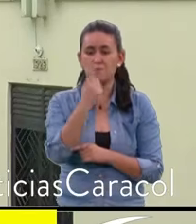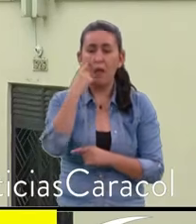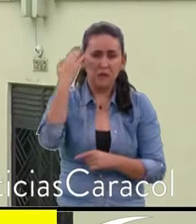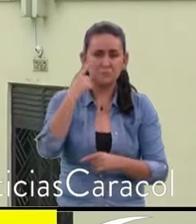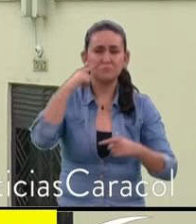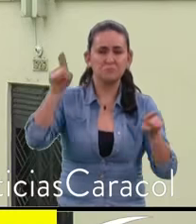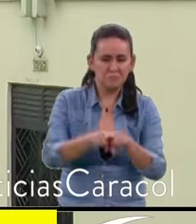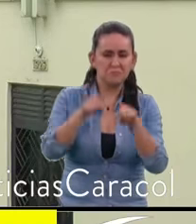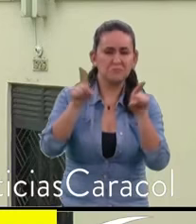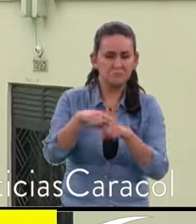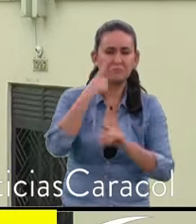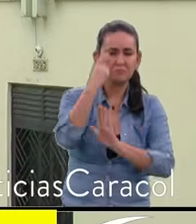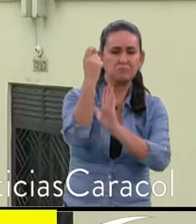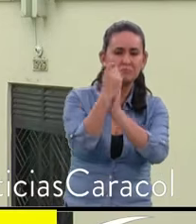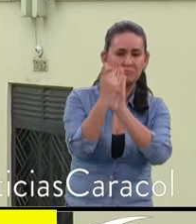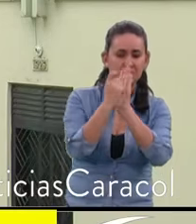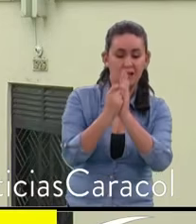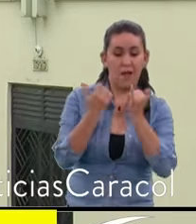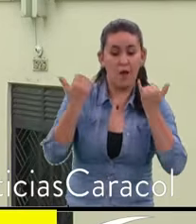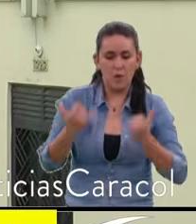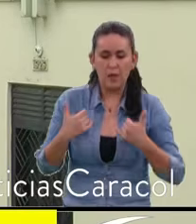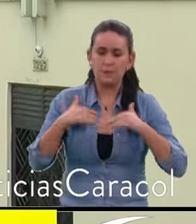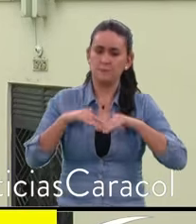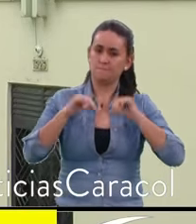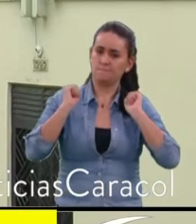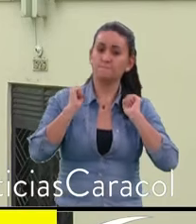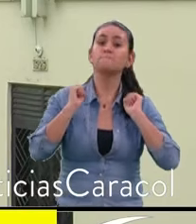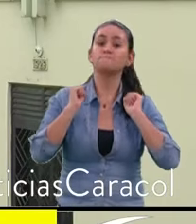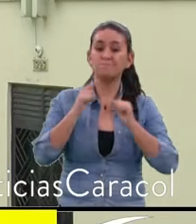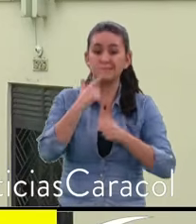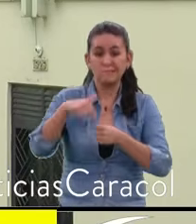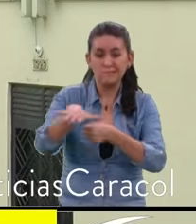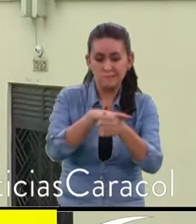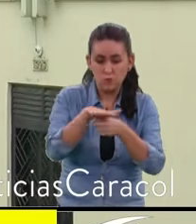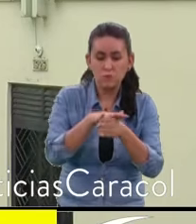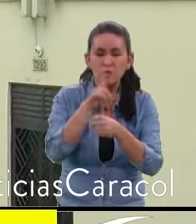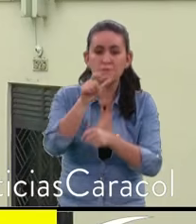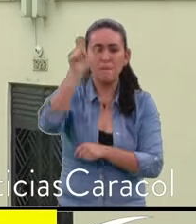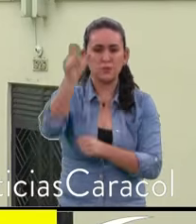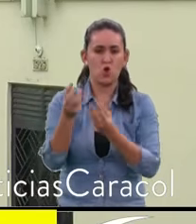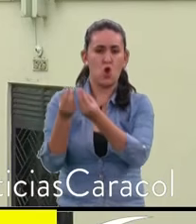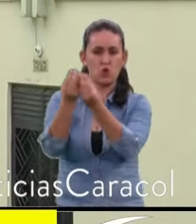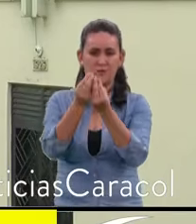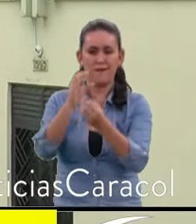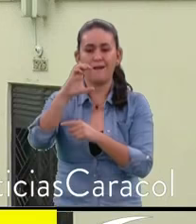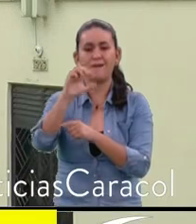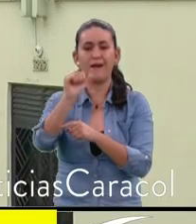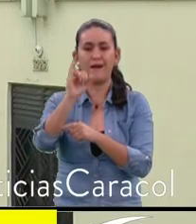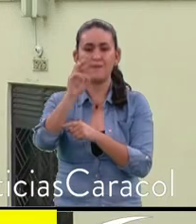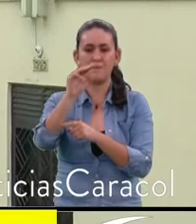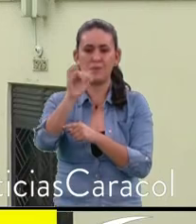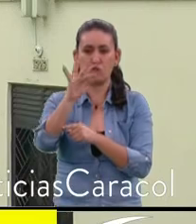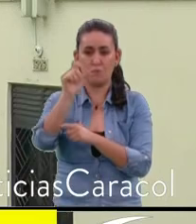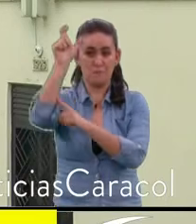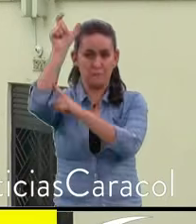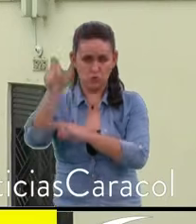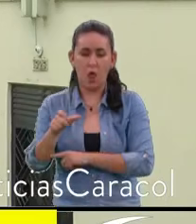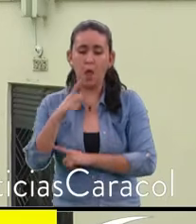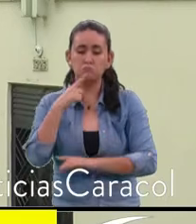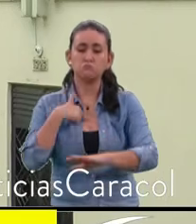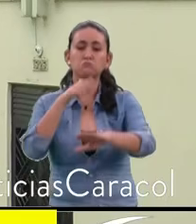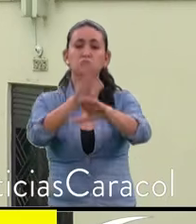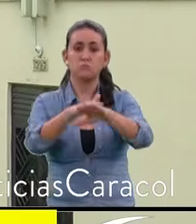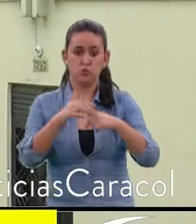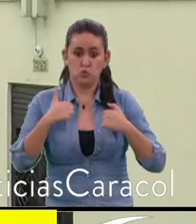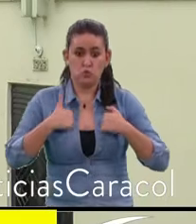él se encuentra bastante hermético frente a la situación. Sin embargo, la concejal de Caimito sí se manifestó diciendo que